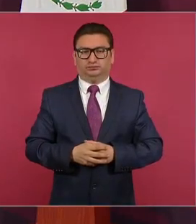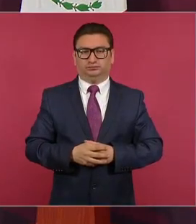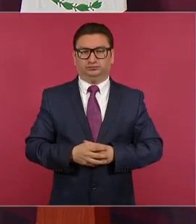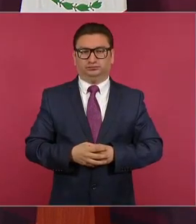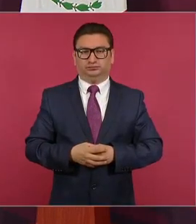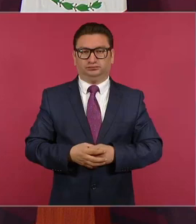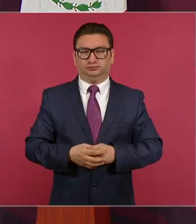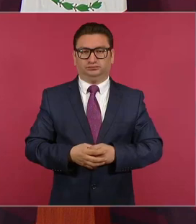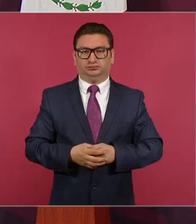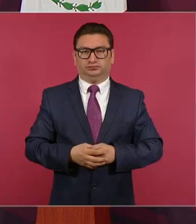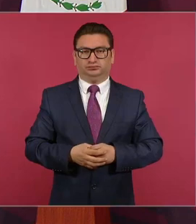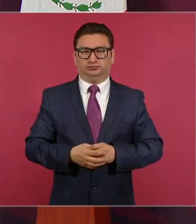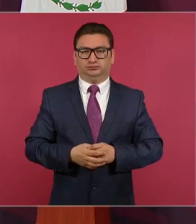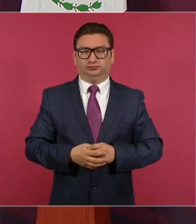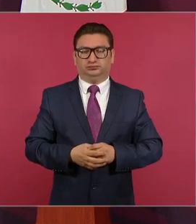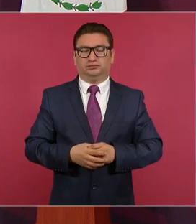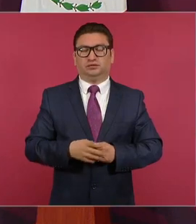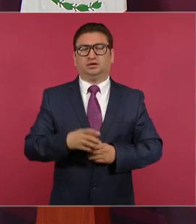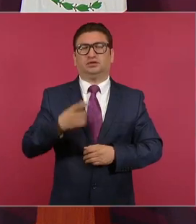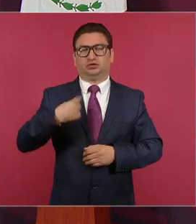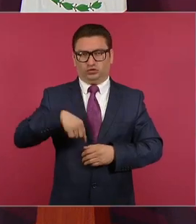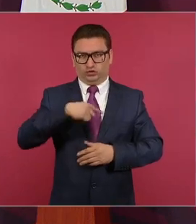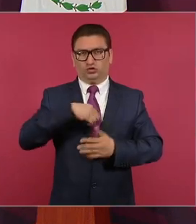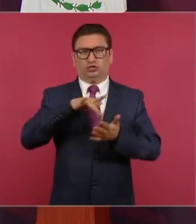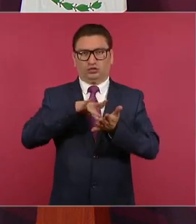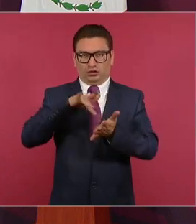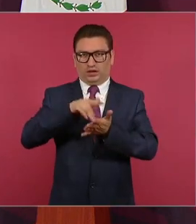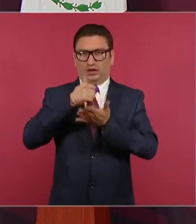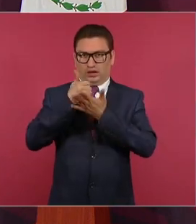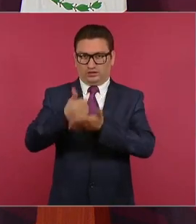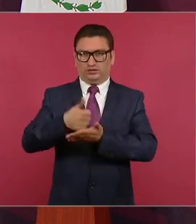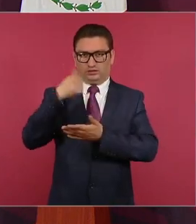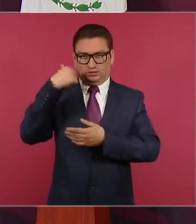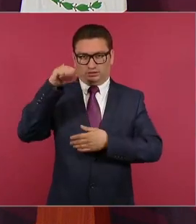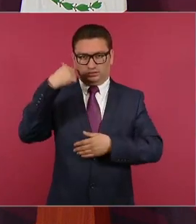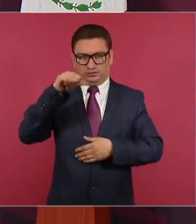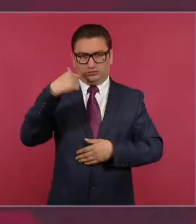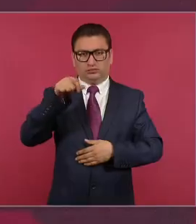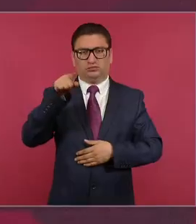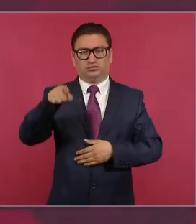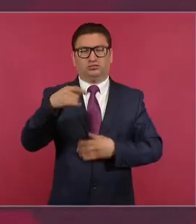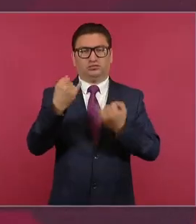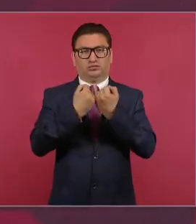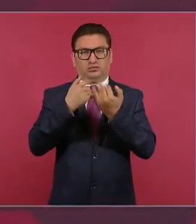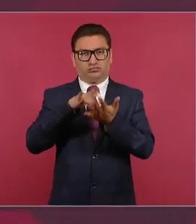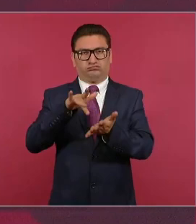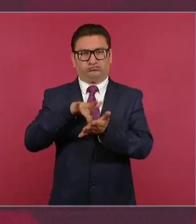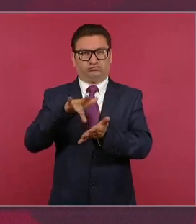estamos ayudando a Acapulco